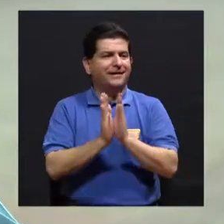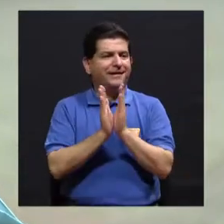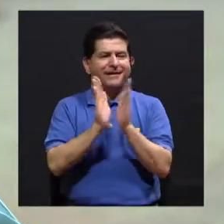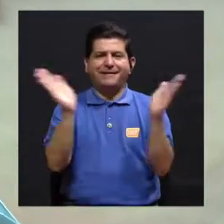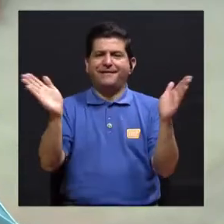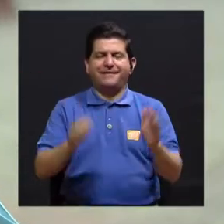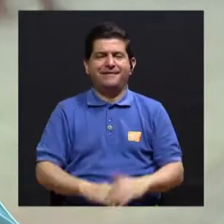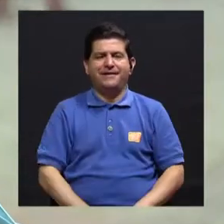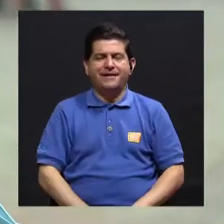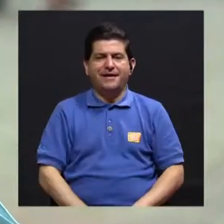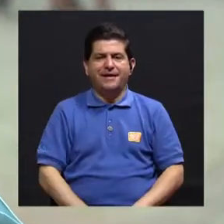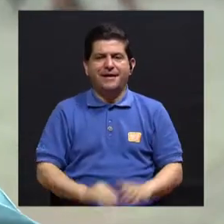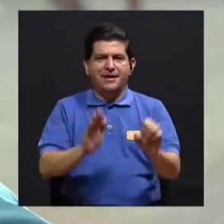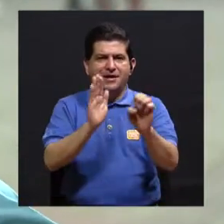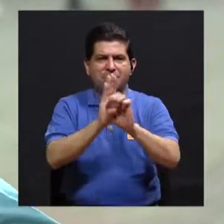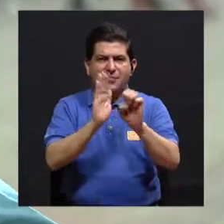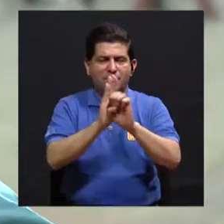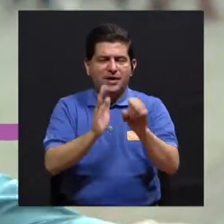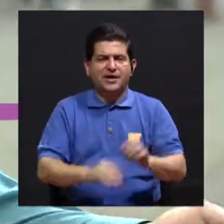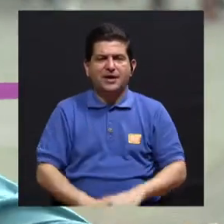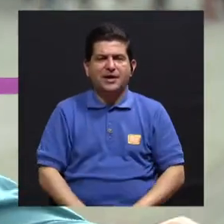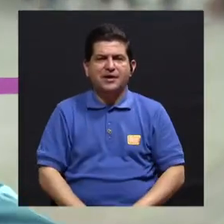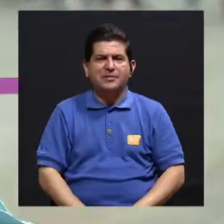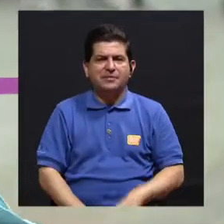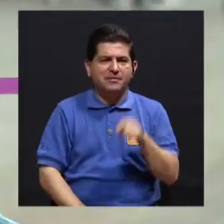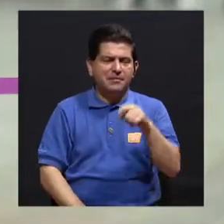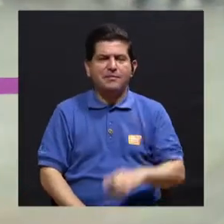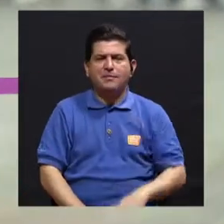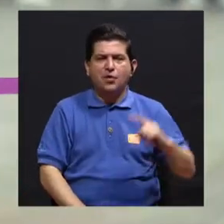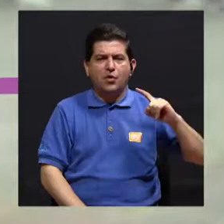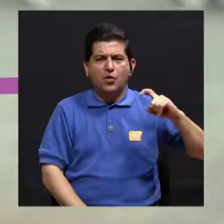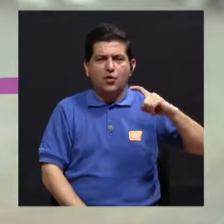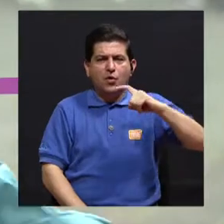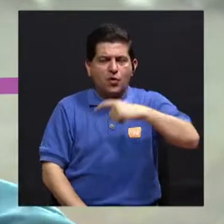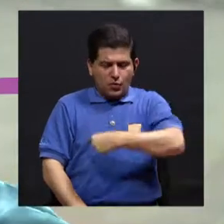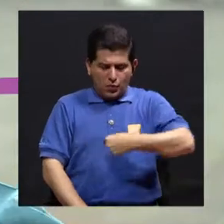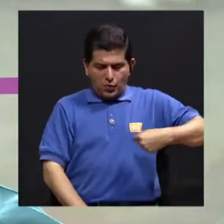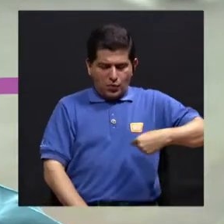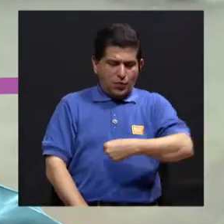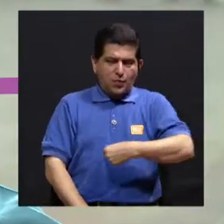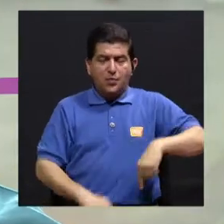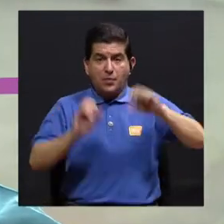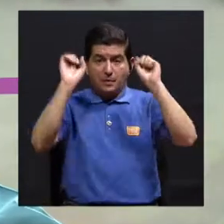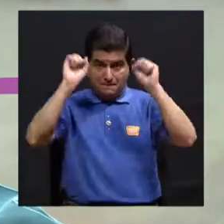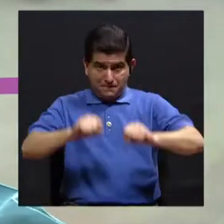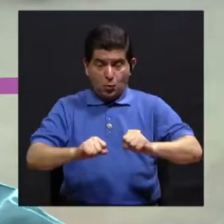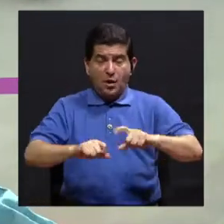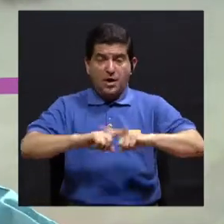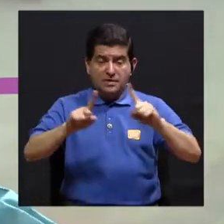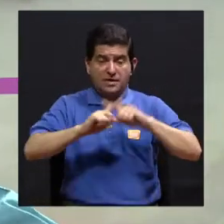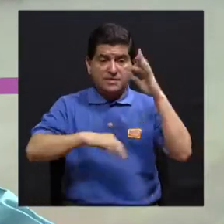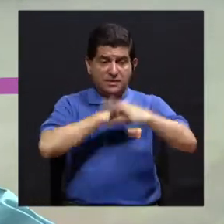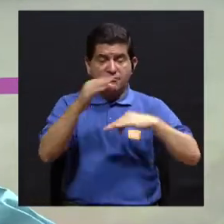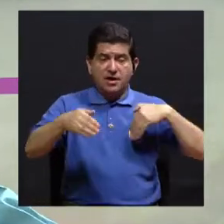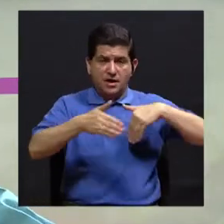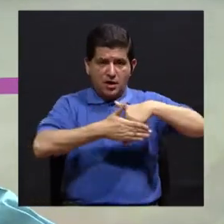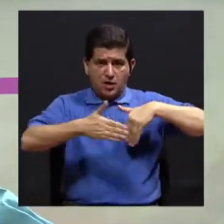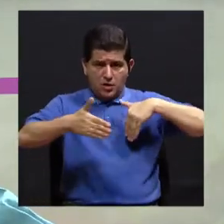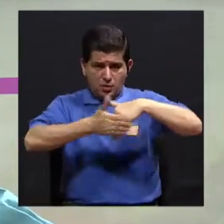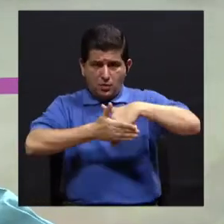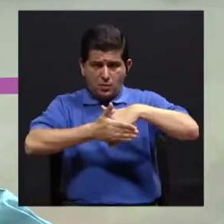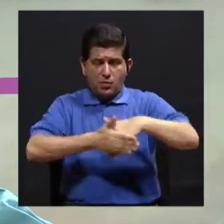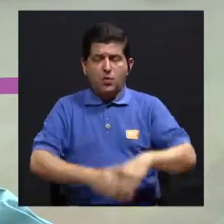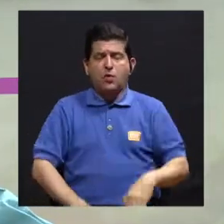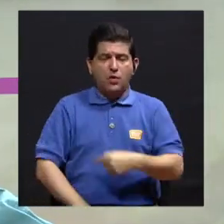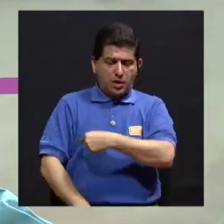En general, parásitos como Ascaris lumbricoides, las conocidas lombrices intestinales, pues pueden causar diferentes bloqueos